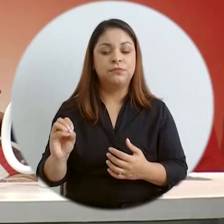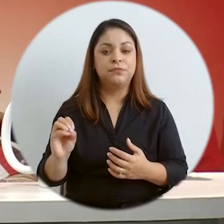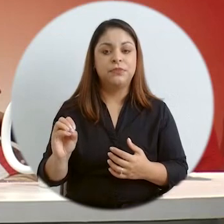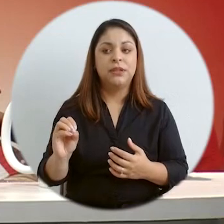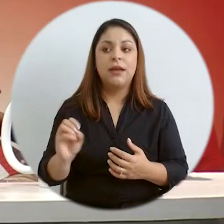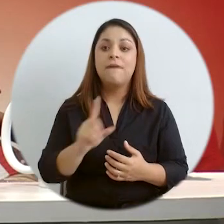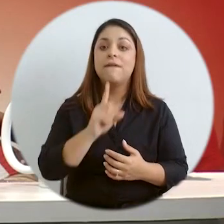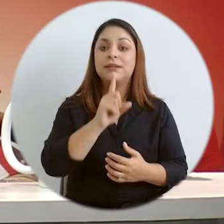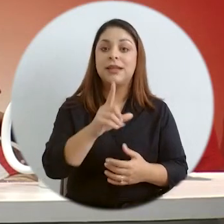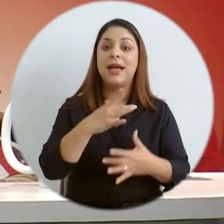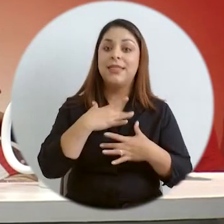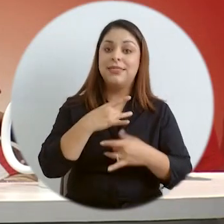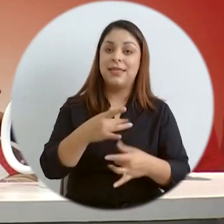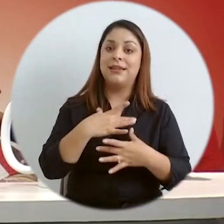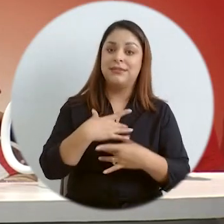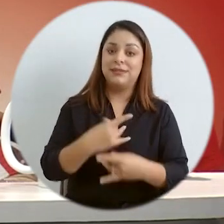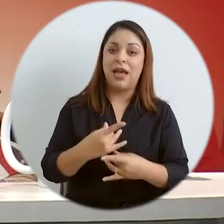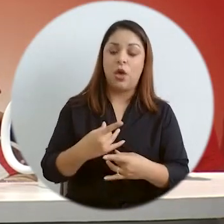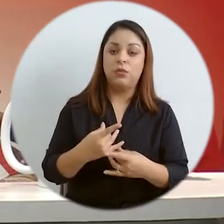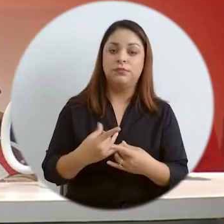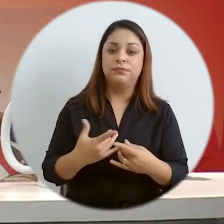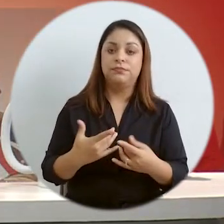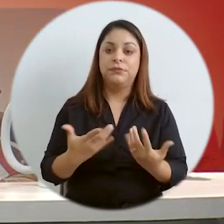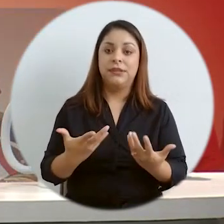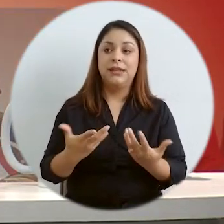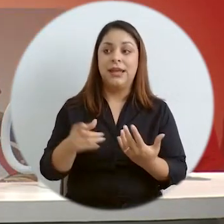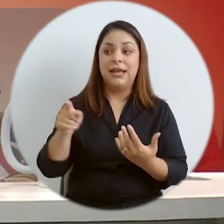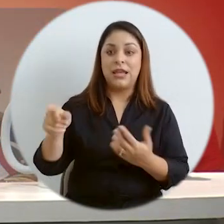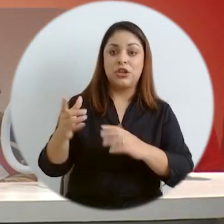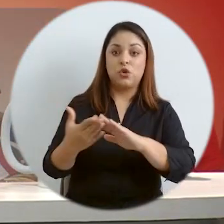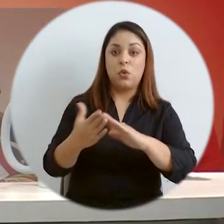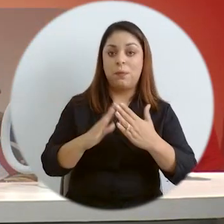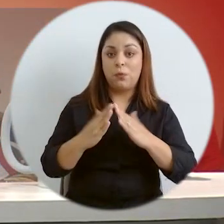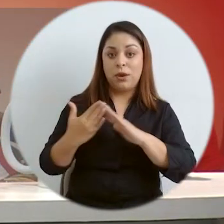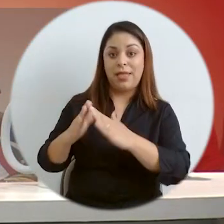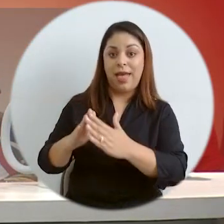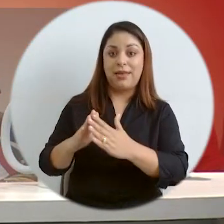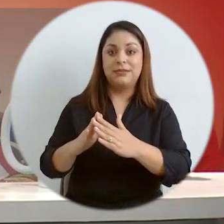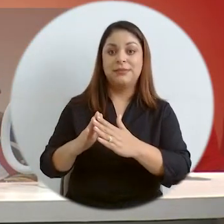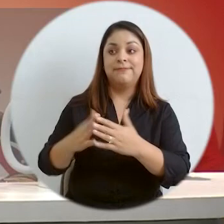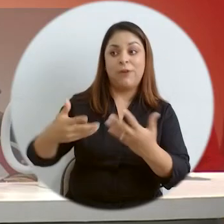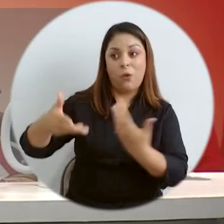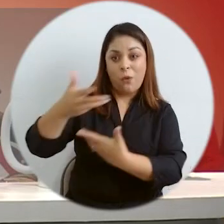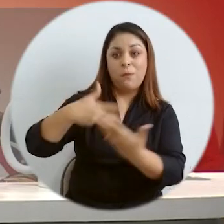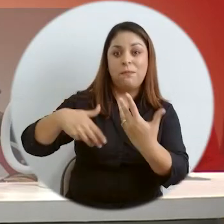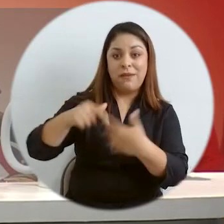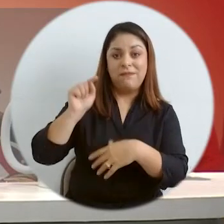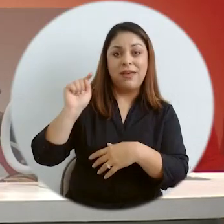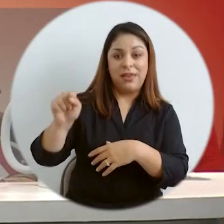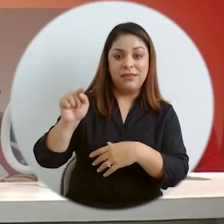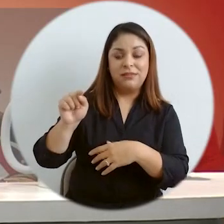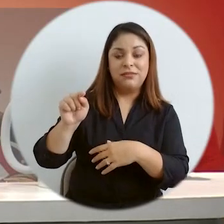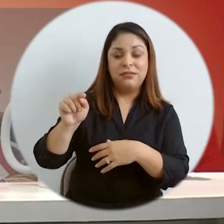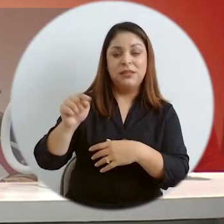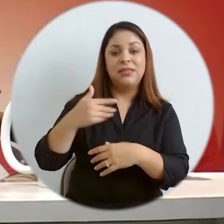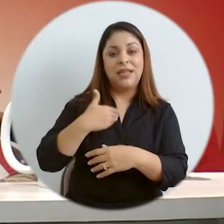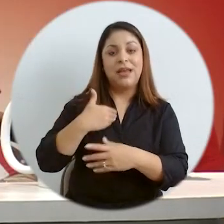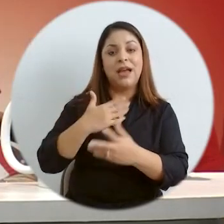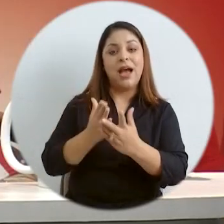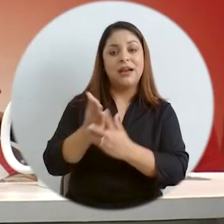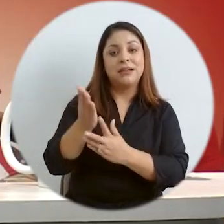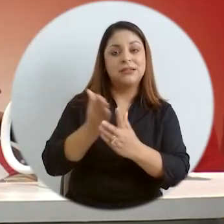estaría interesado en que justamente estas comunidades con las que se convive pues tengan acceso